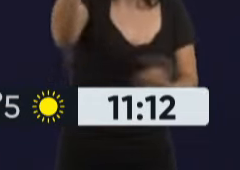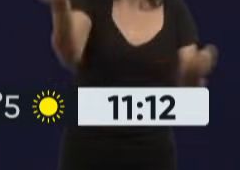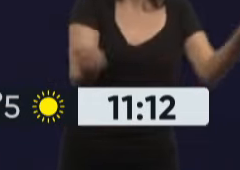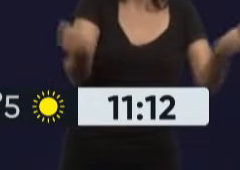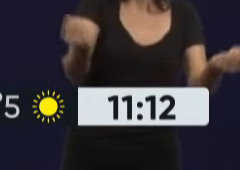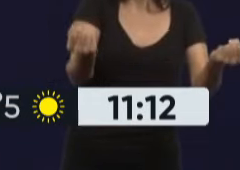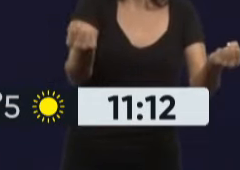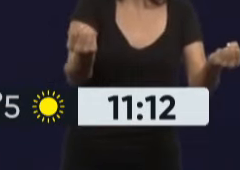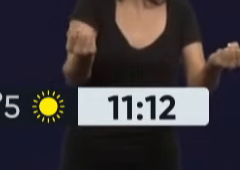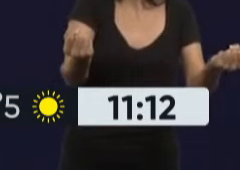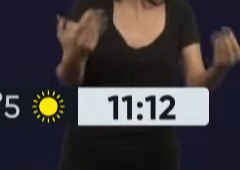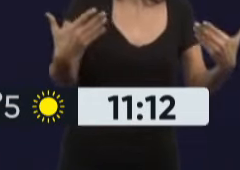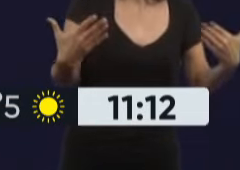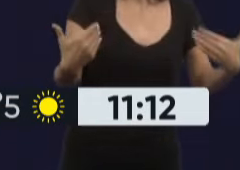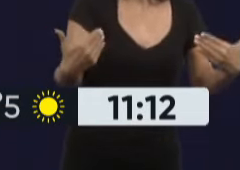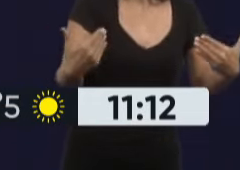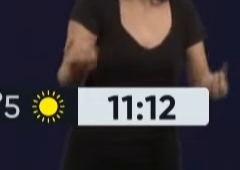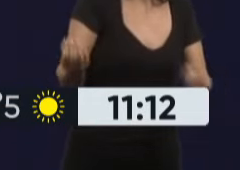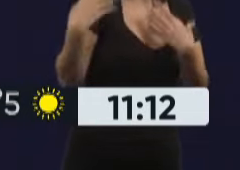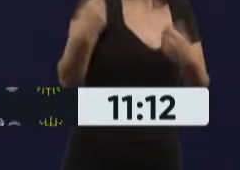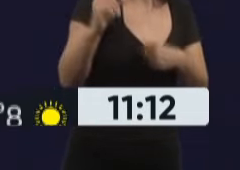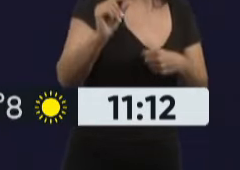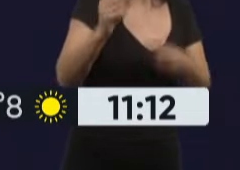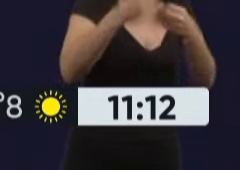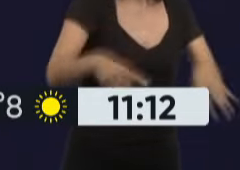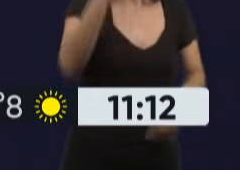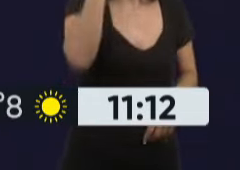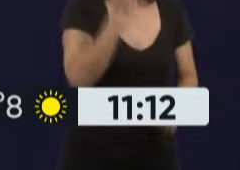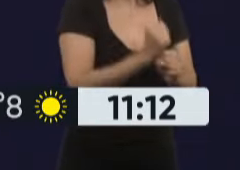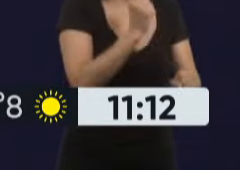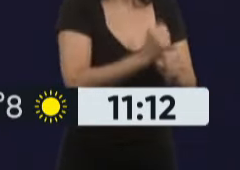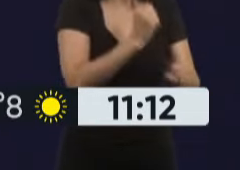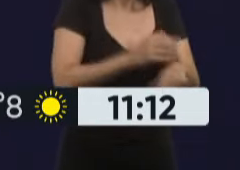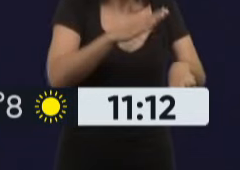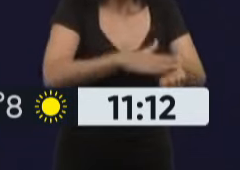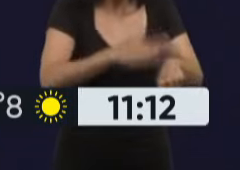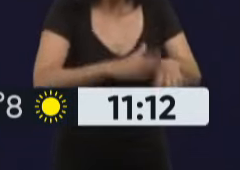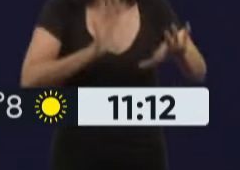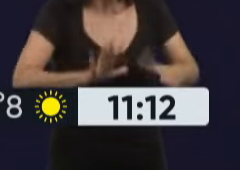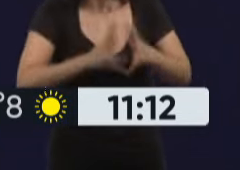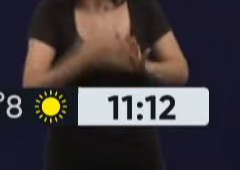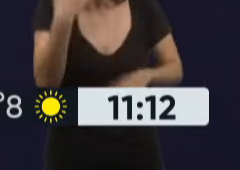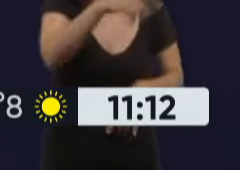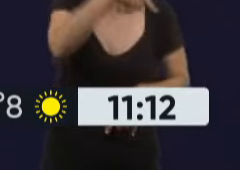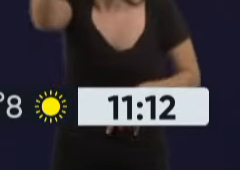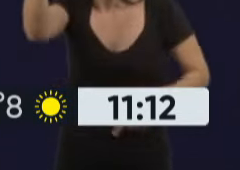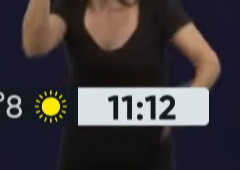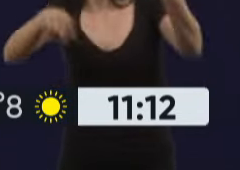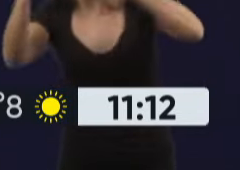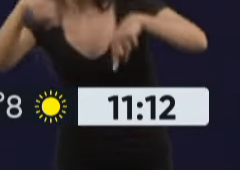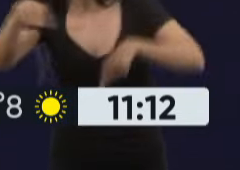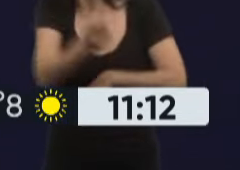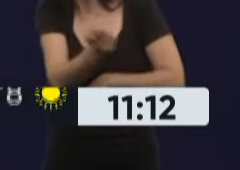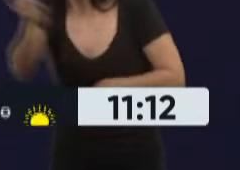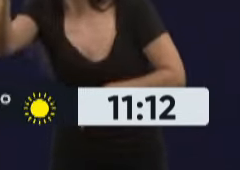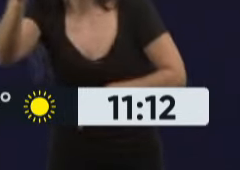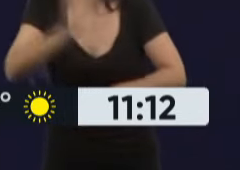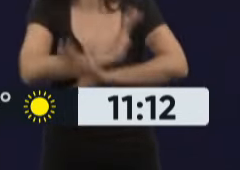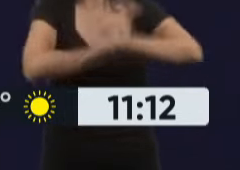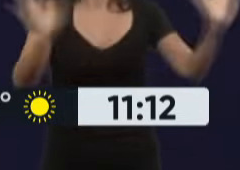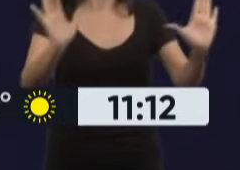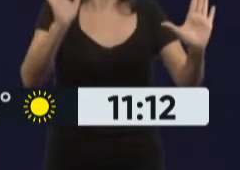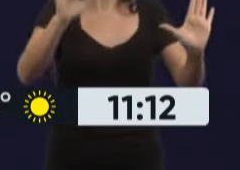transporte liviano tenga que perderse un día de trabajo en este trámite Burr que no tiene ningún sentido